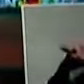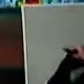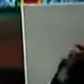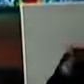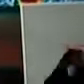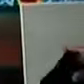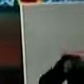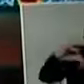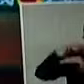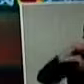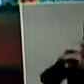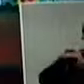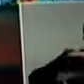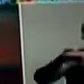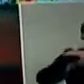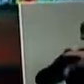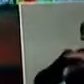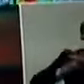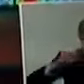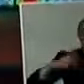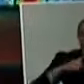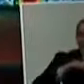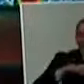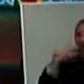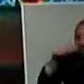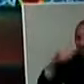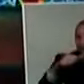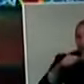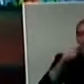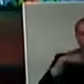lo veremos a las 10 de la noche desde el Centro